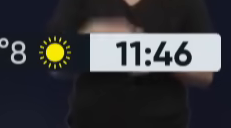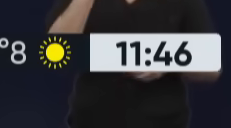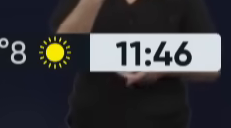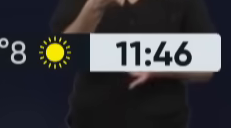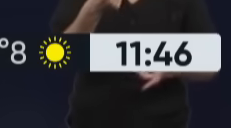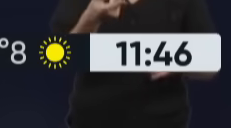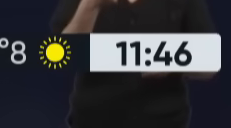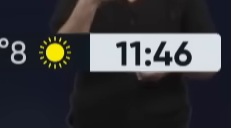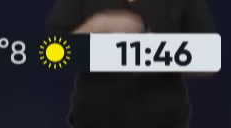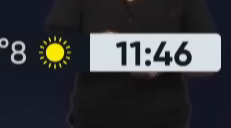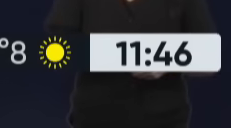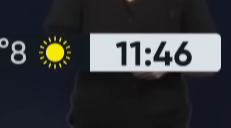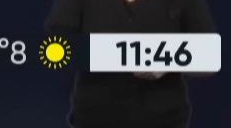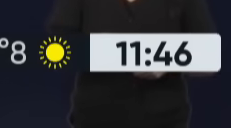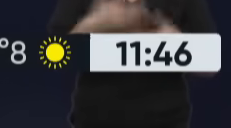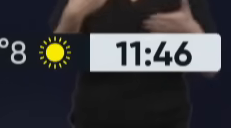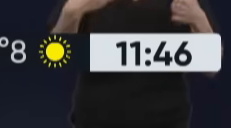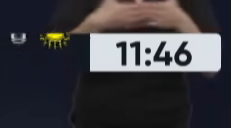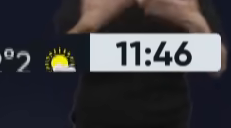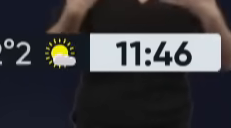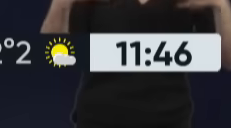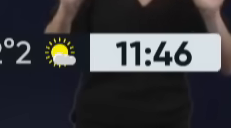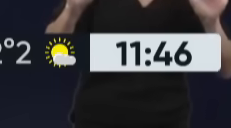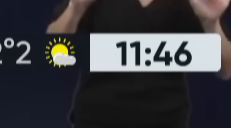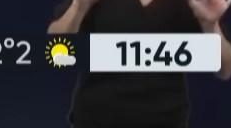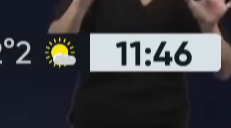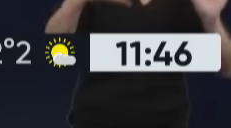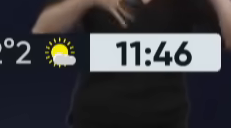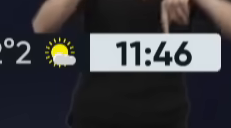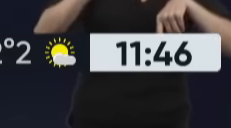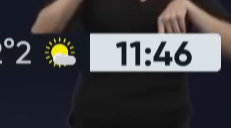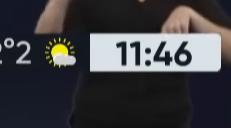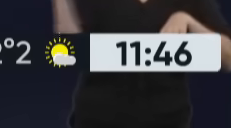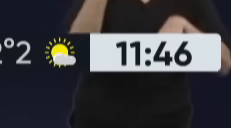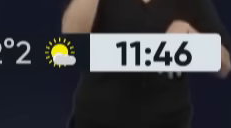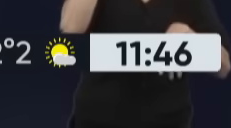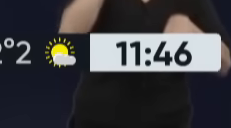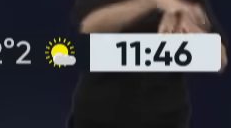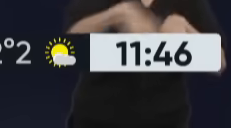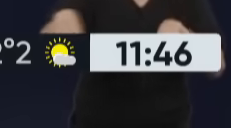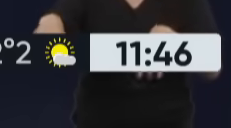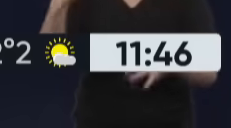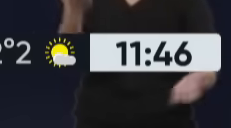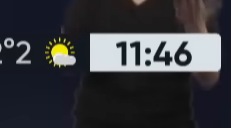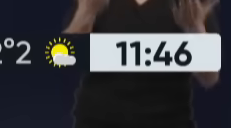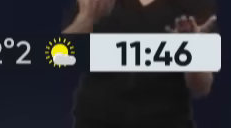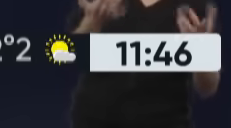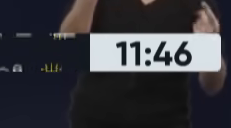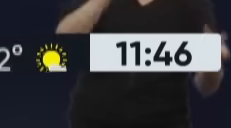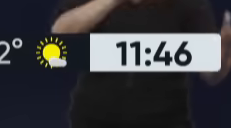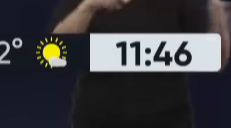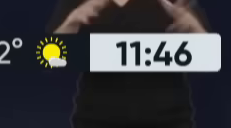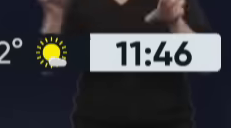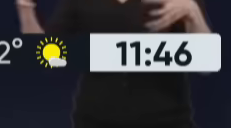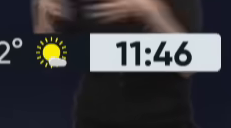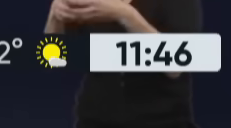te repito, hay veces que es un promedio, ¿no? Hay veces que hay más empleos administrativos y otras menos, de acuerdo